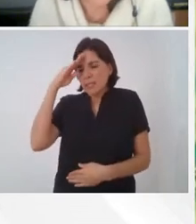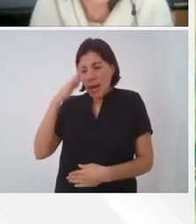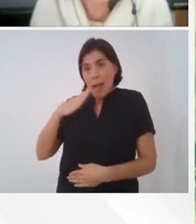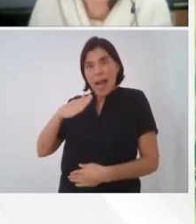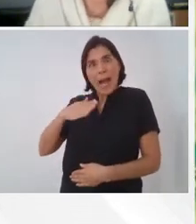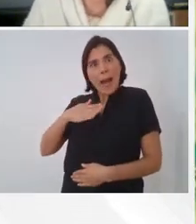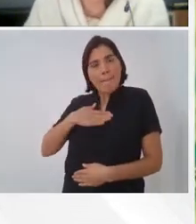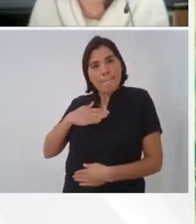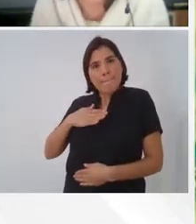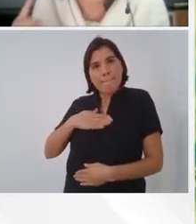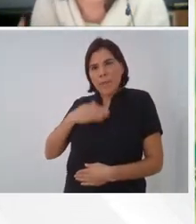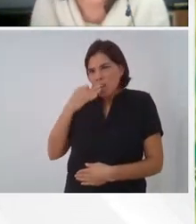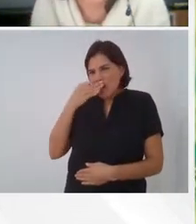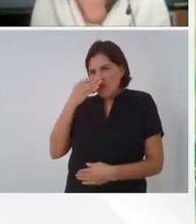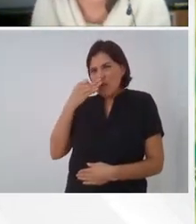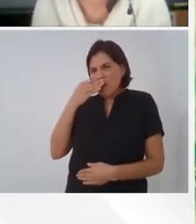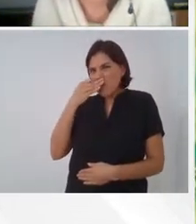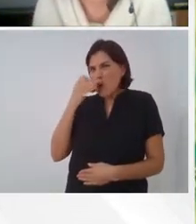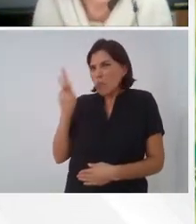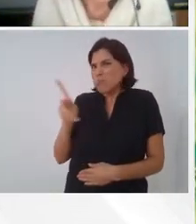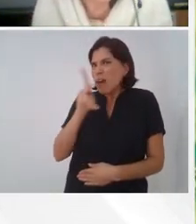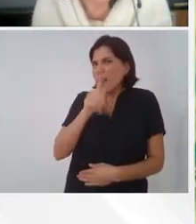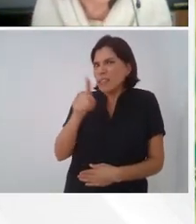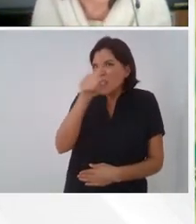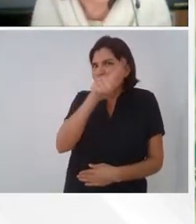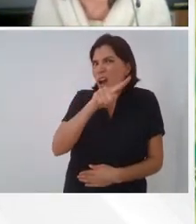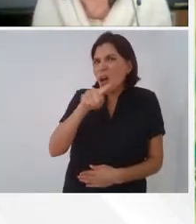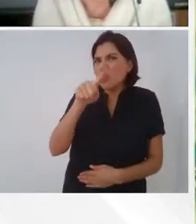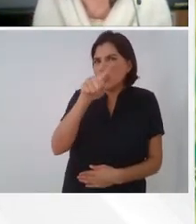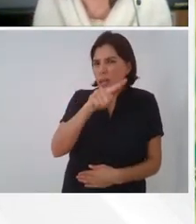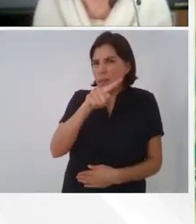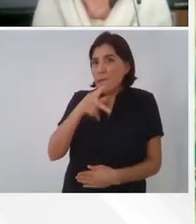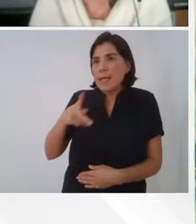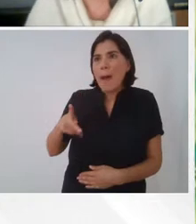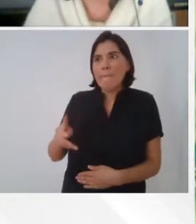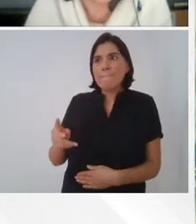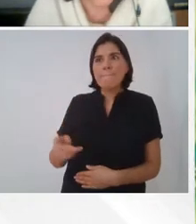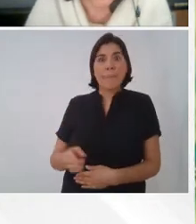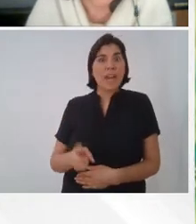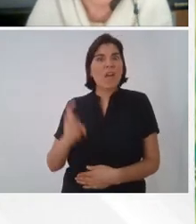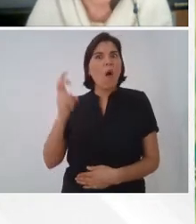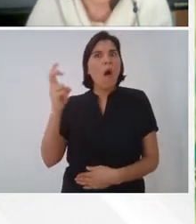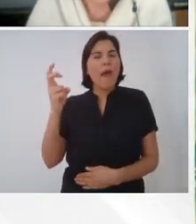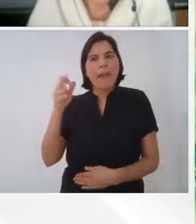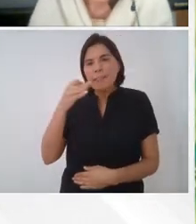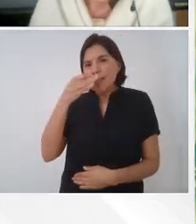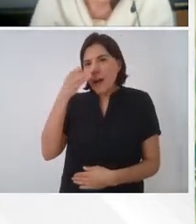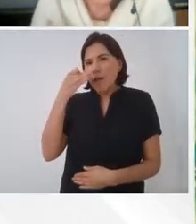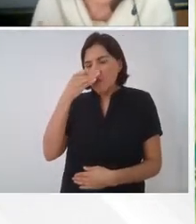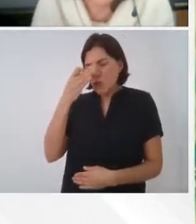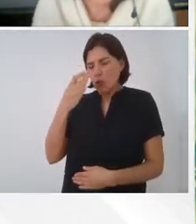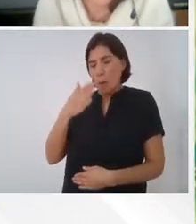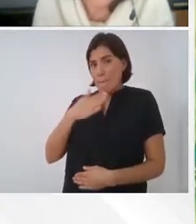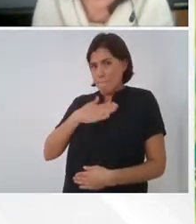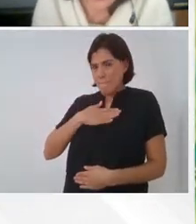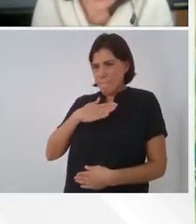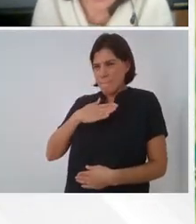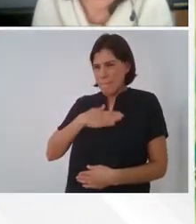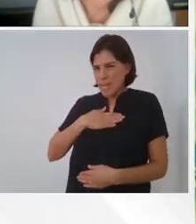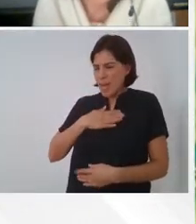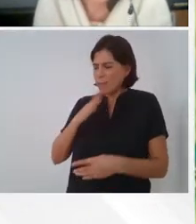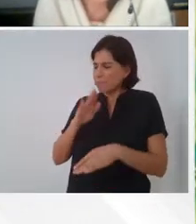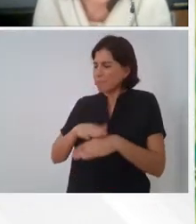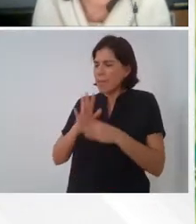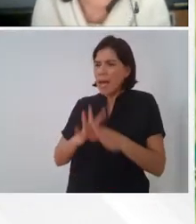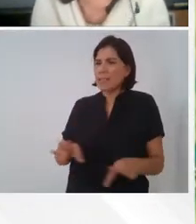más importante que todas ustedes juntas, ya que ella es la rosa a quien yo he regado. Y la he puesto bajo un